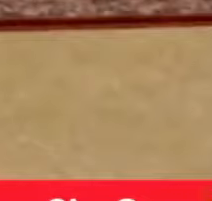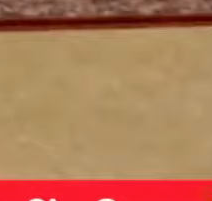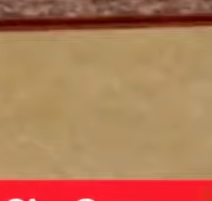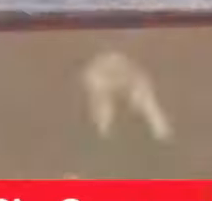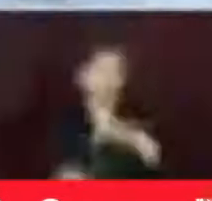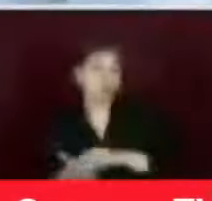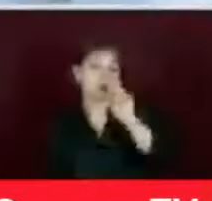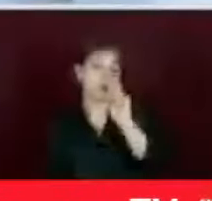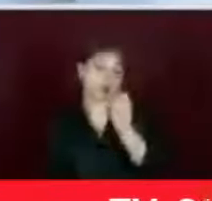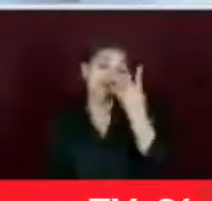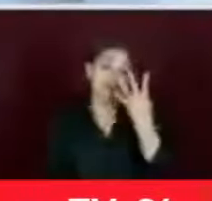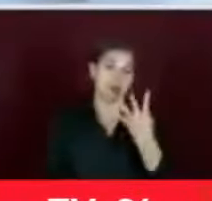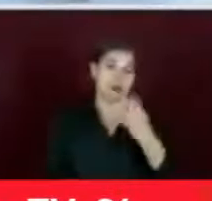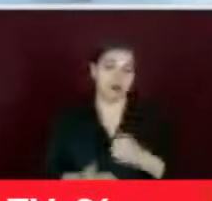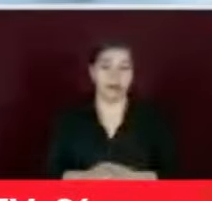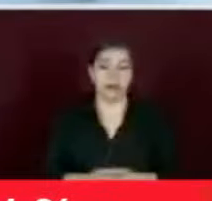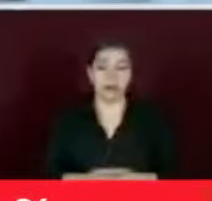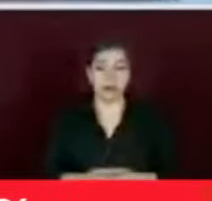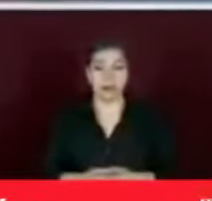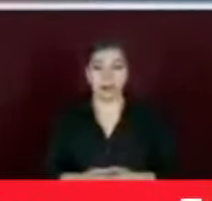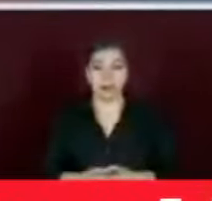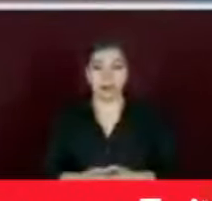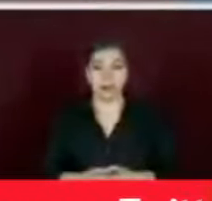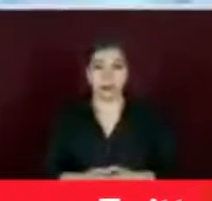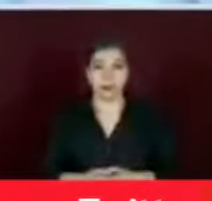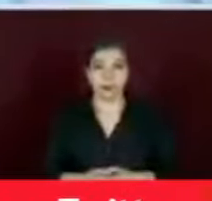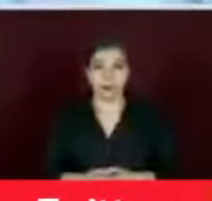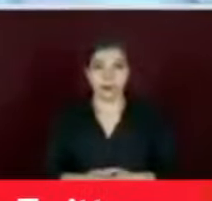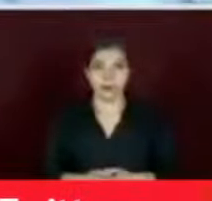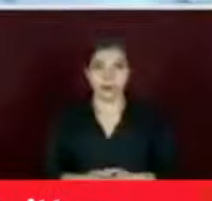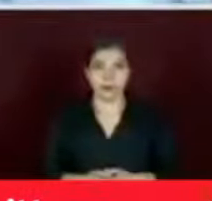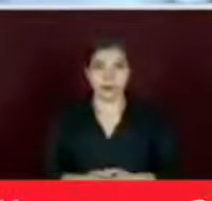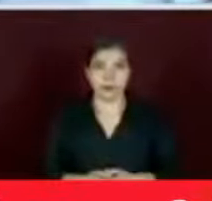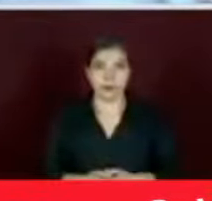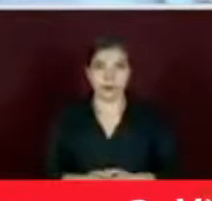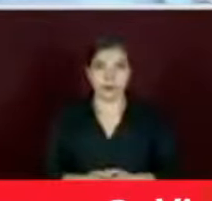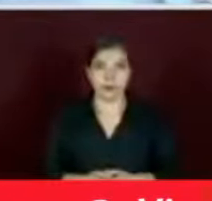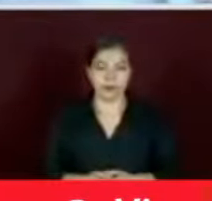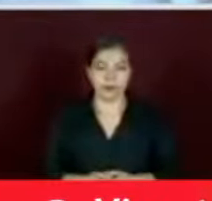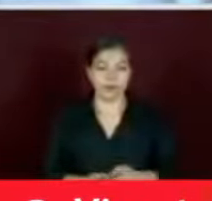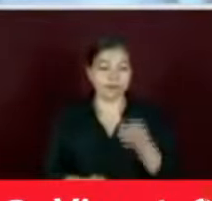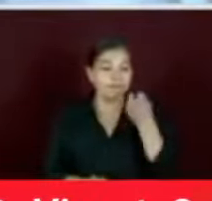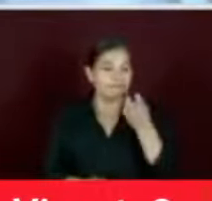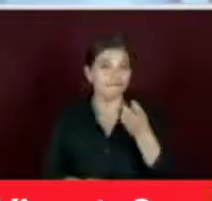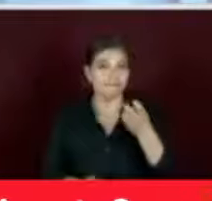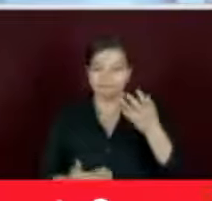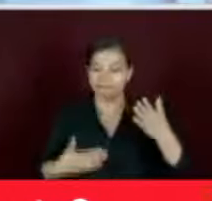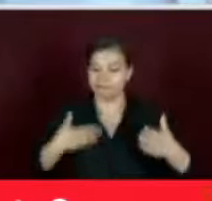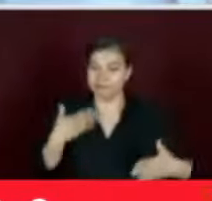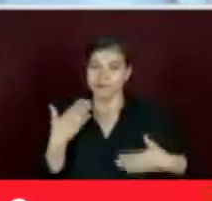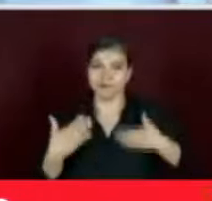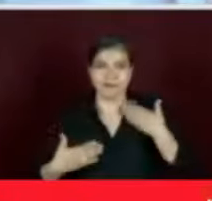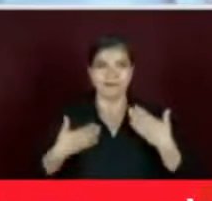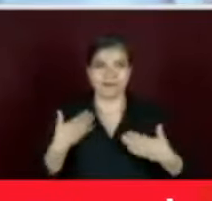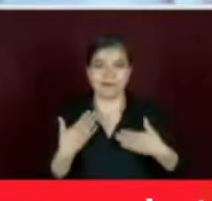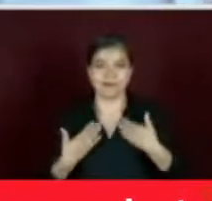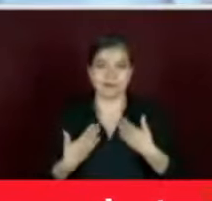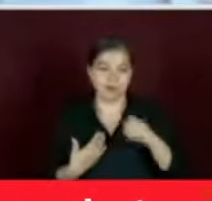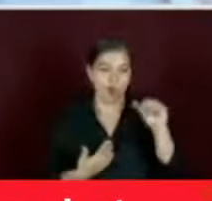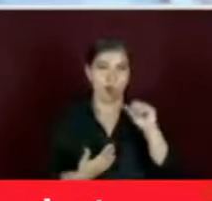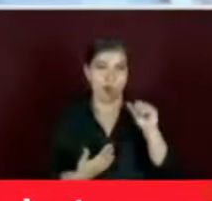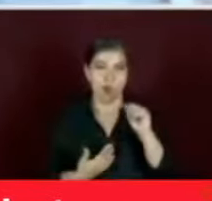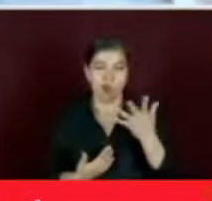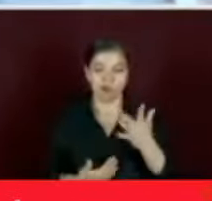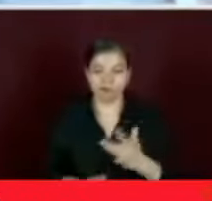usted ve, por ejemplo, el último debate, el tercer debate presidencial, bueno, pues vimos ahí una Sheinbaum